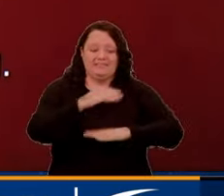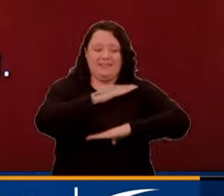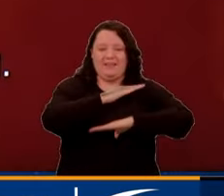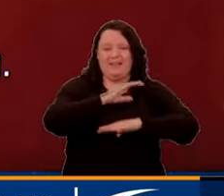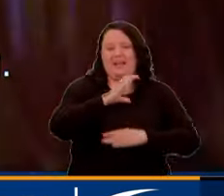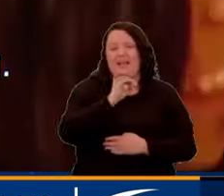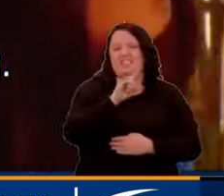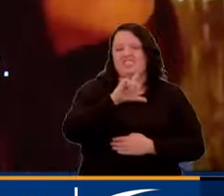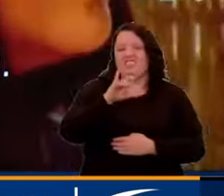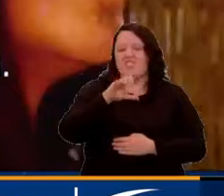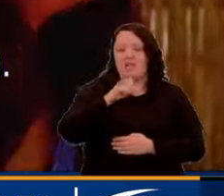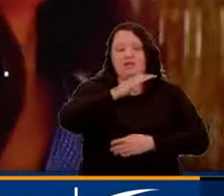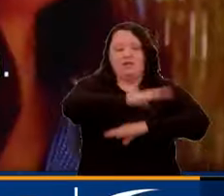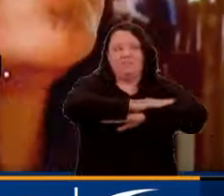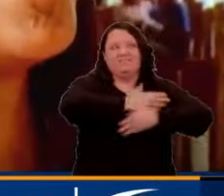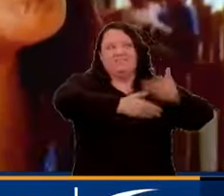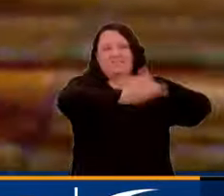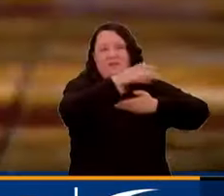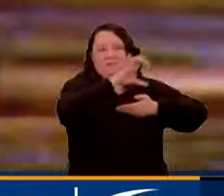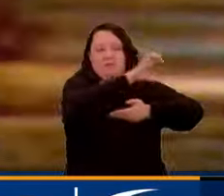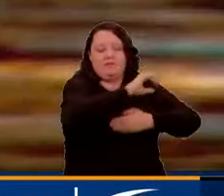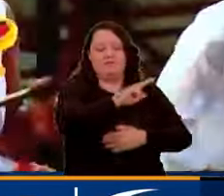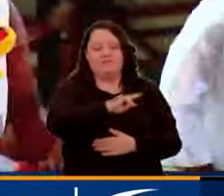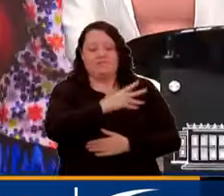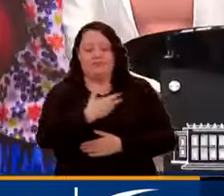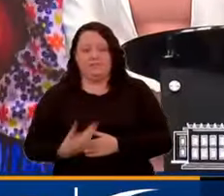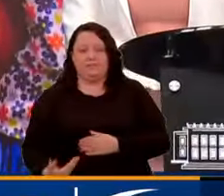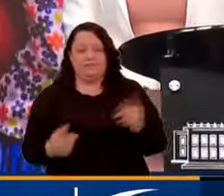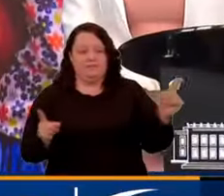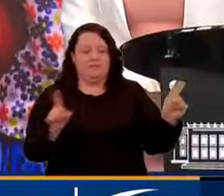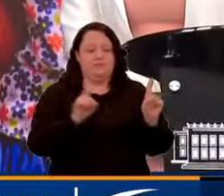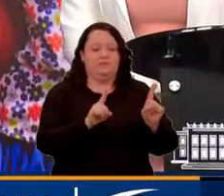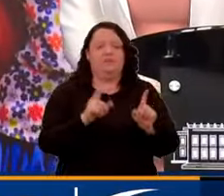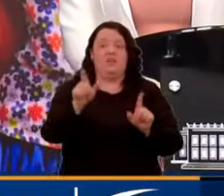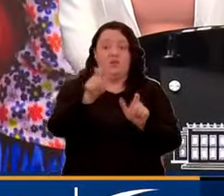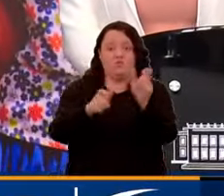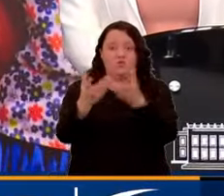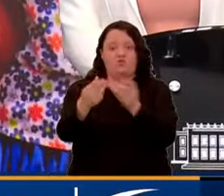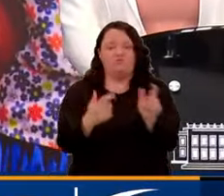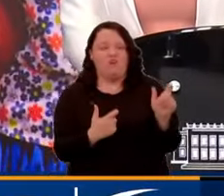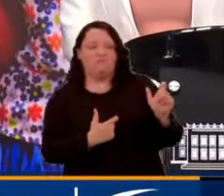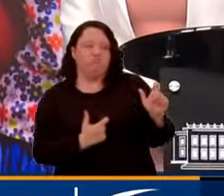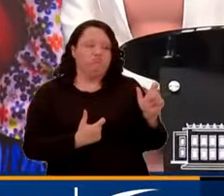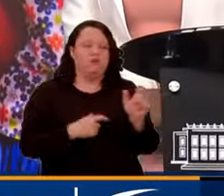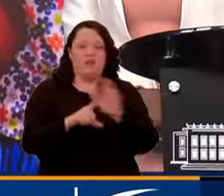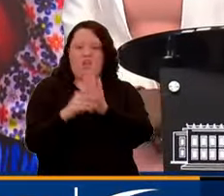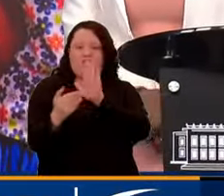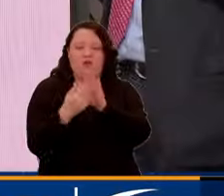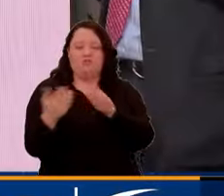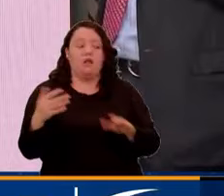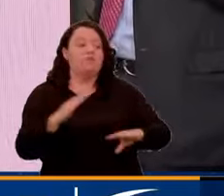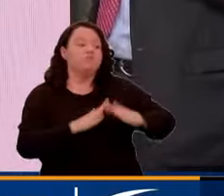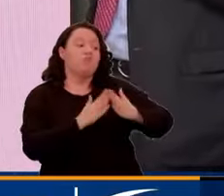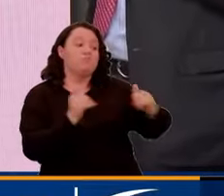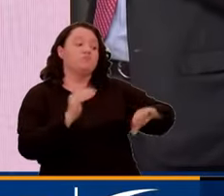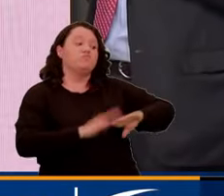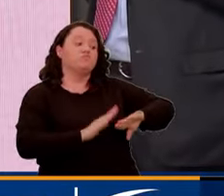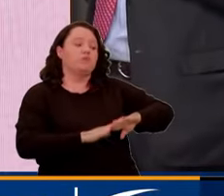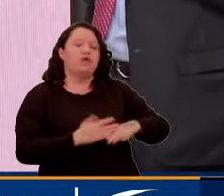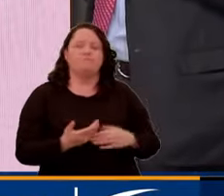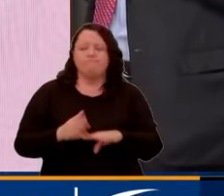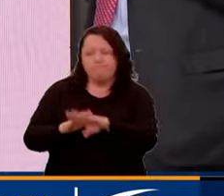vicepresidenta le piden a los grupos alzados en armas grupos ilegales que han amenazado la realización de la cop que den muestra